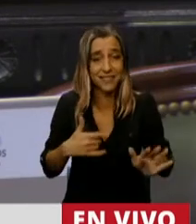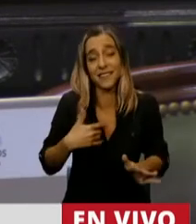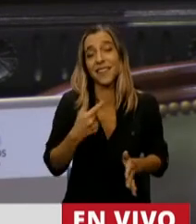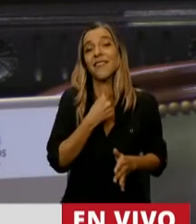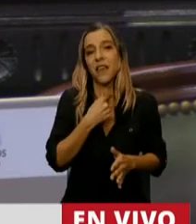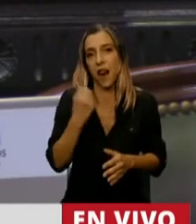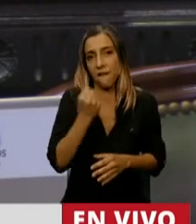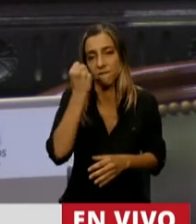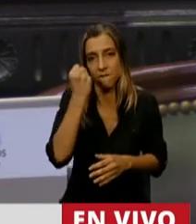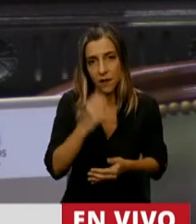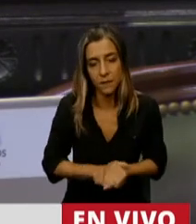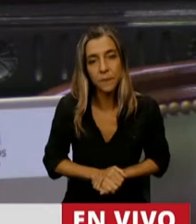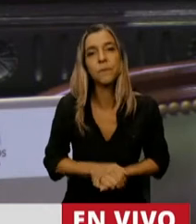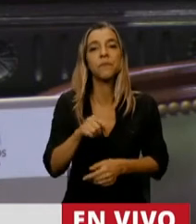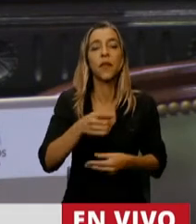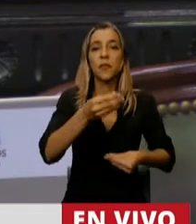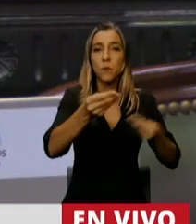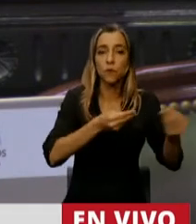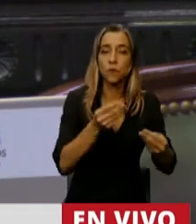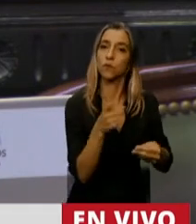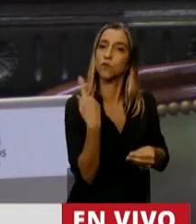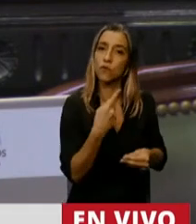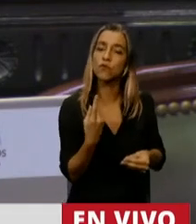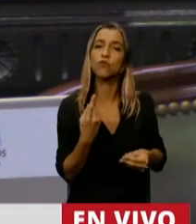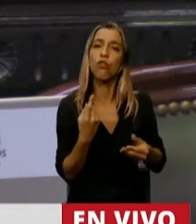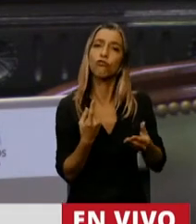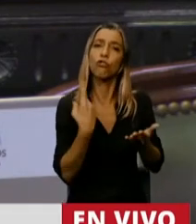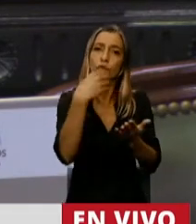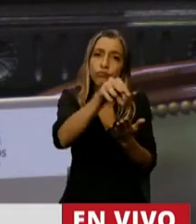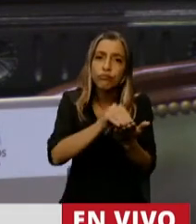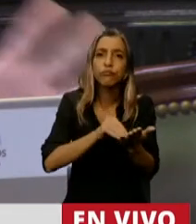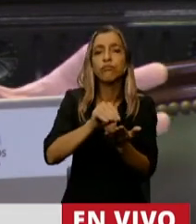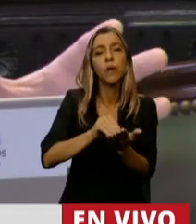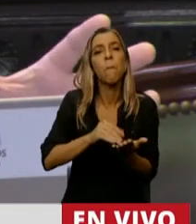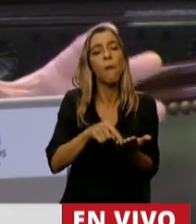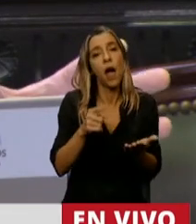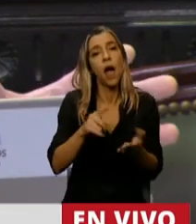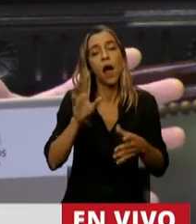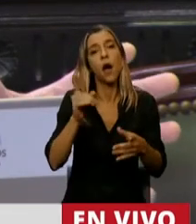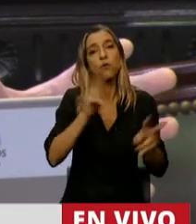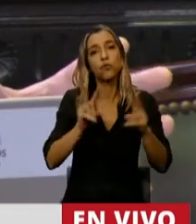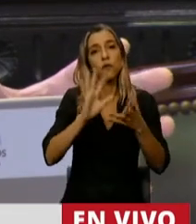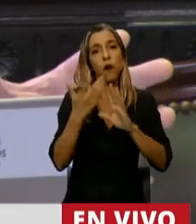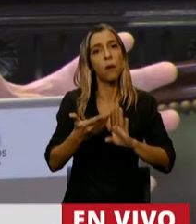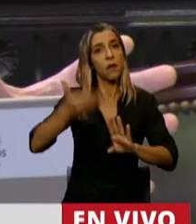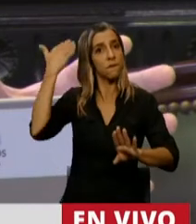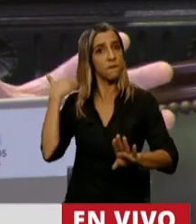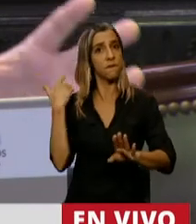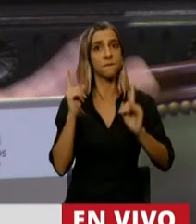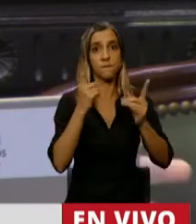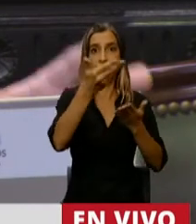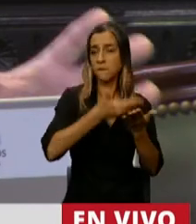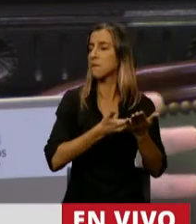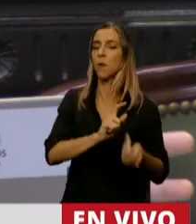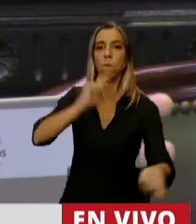presupuesto que lo diseñamos para hacer una transición de ese modelo especulativo financiero,